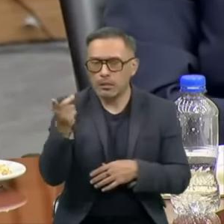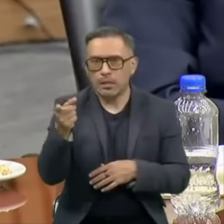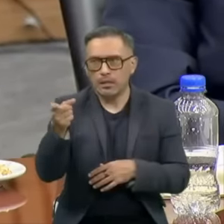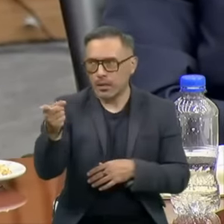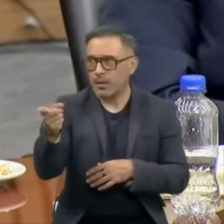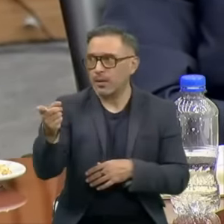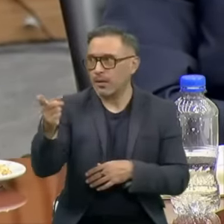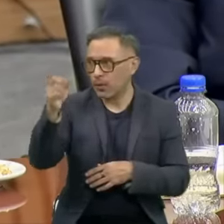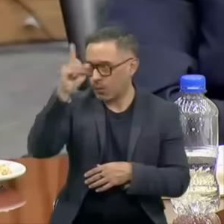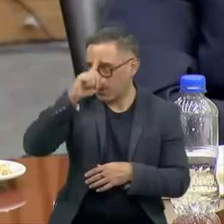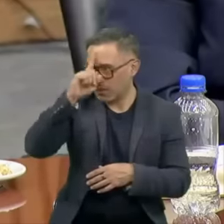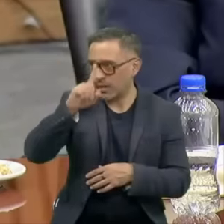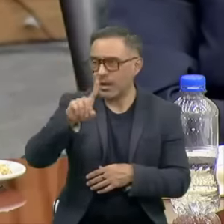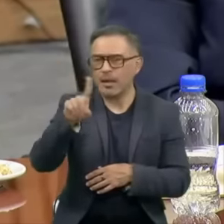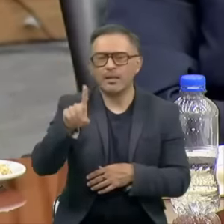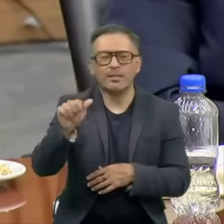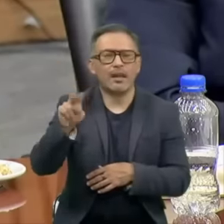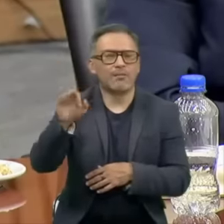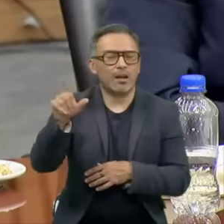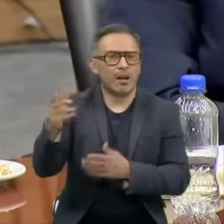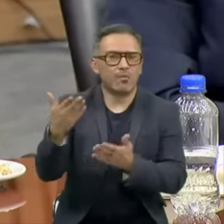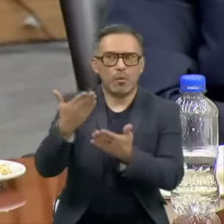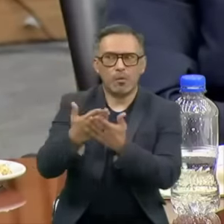la propuesta de la consejera Zavala.